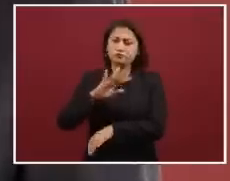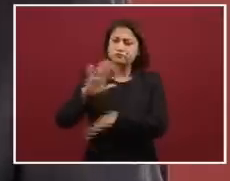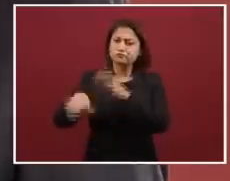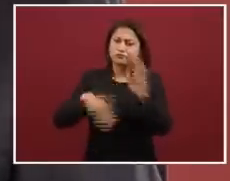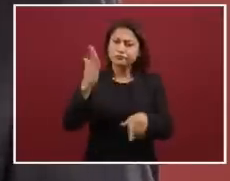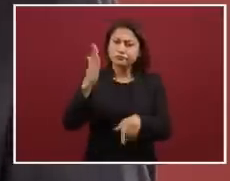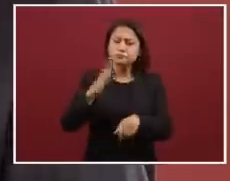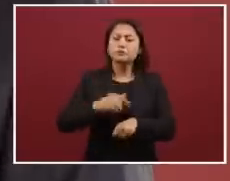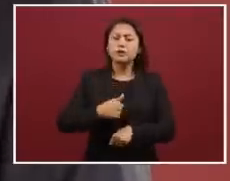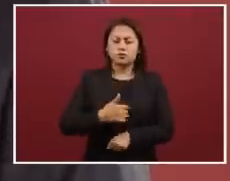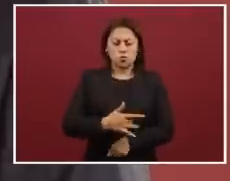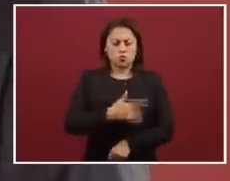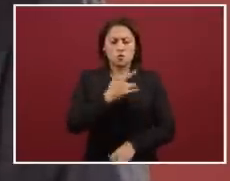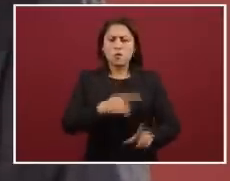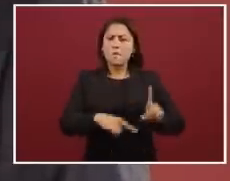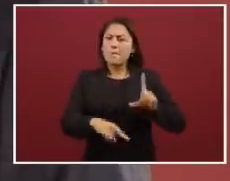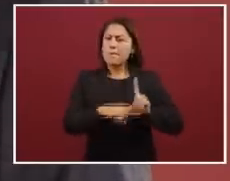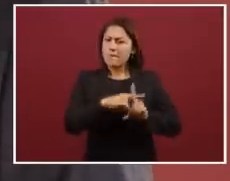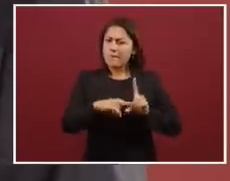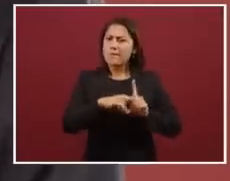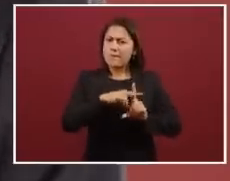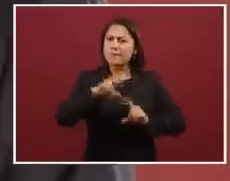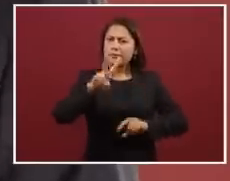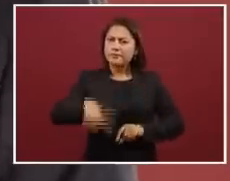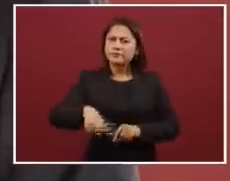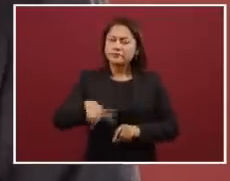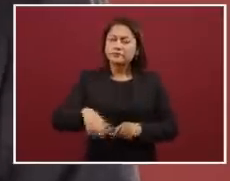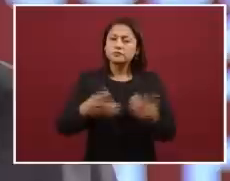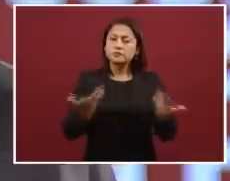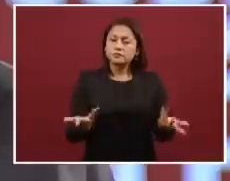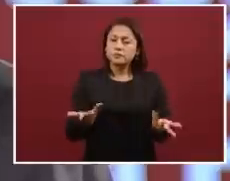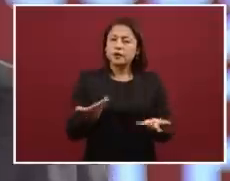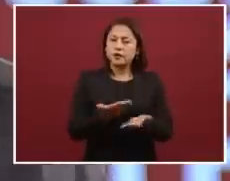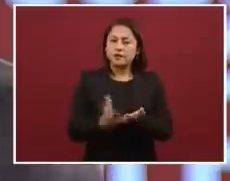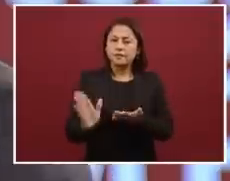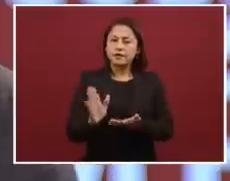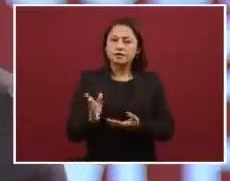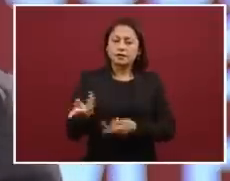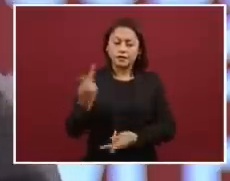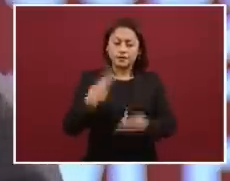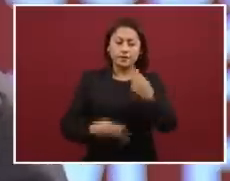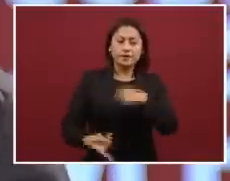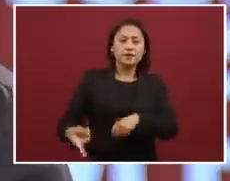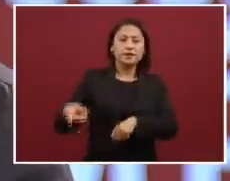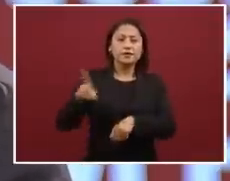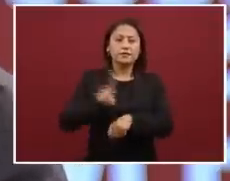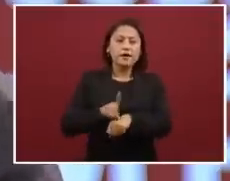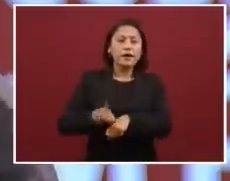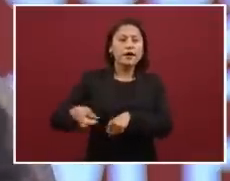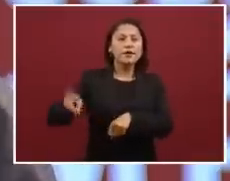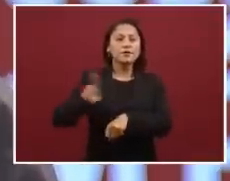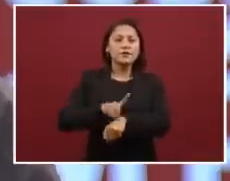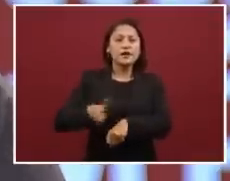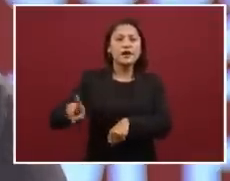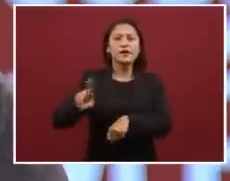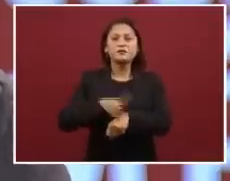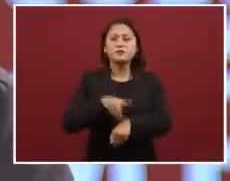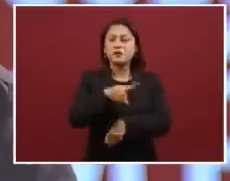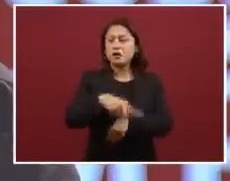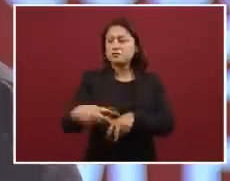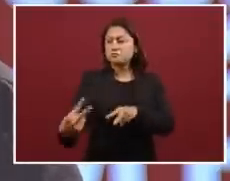viendo aquí todos los días, pues vamos a ir viendo